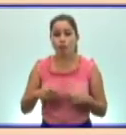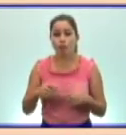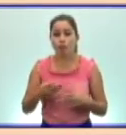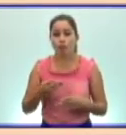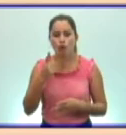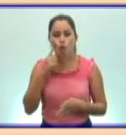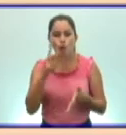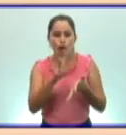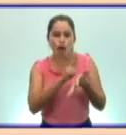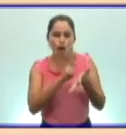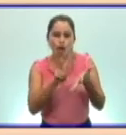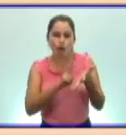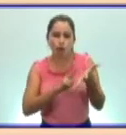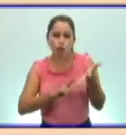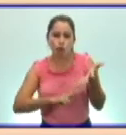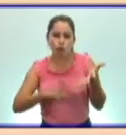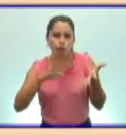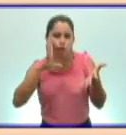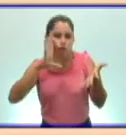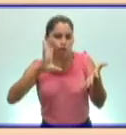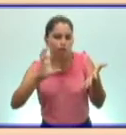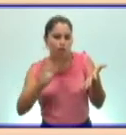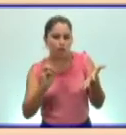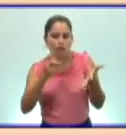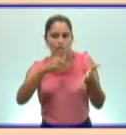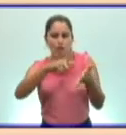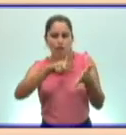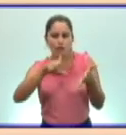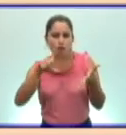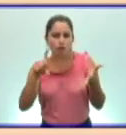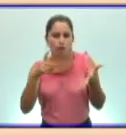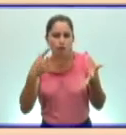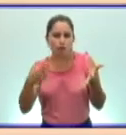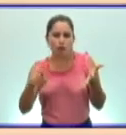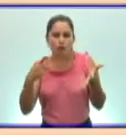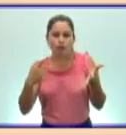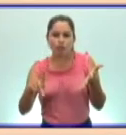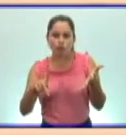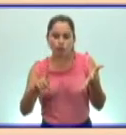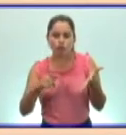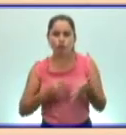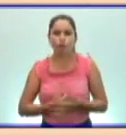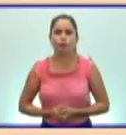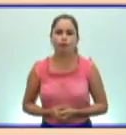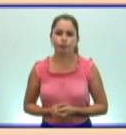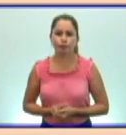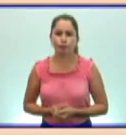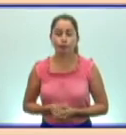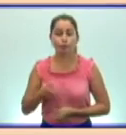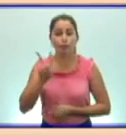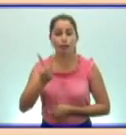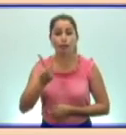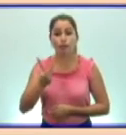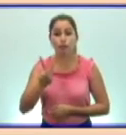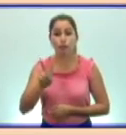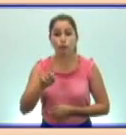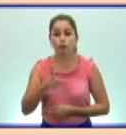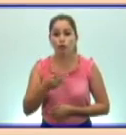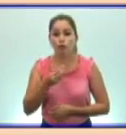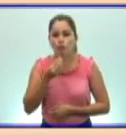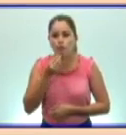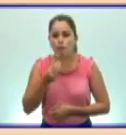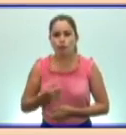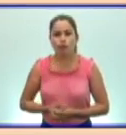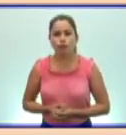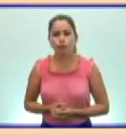lectura comprensiva del enunciado del ejercicio en cuestión. Un segundo caso, determinación